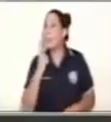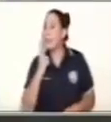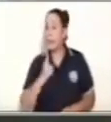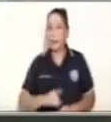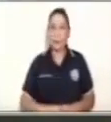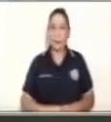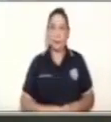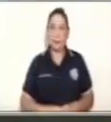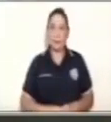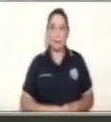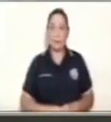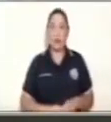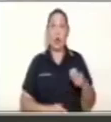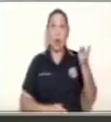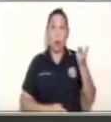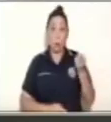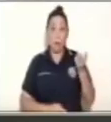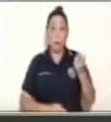S.